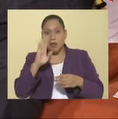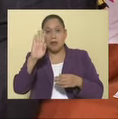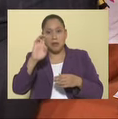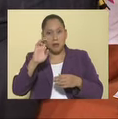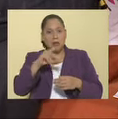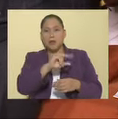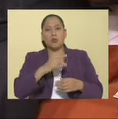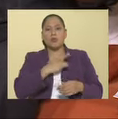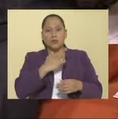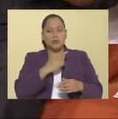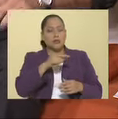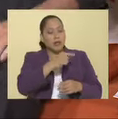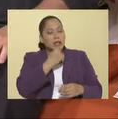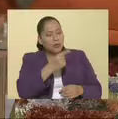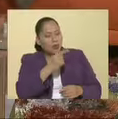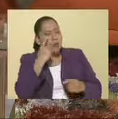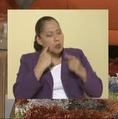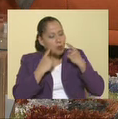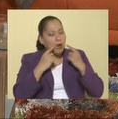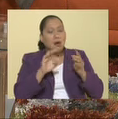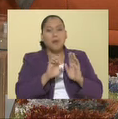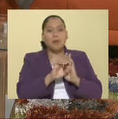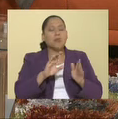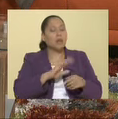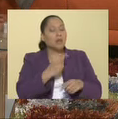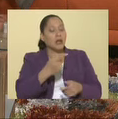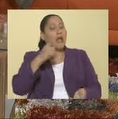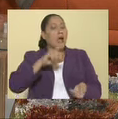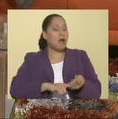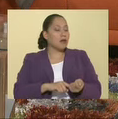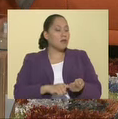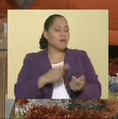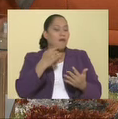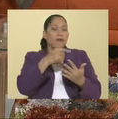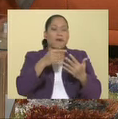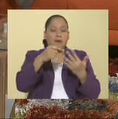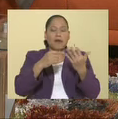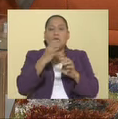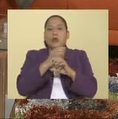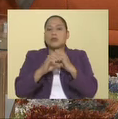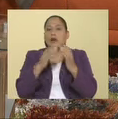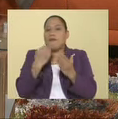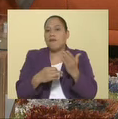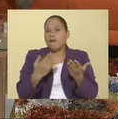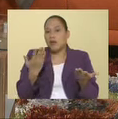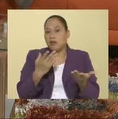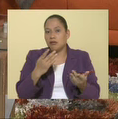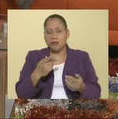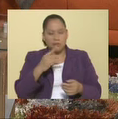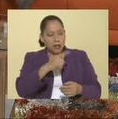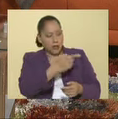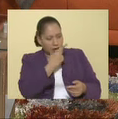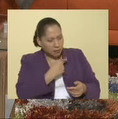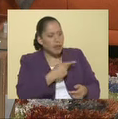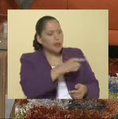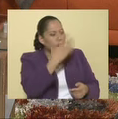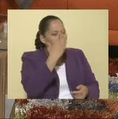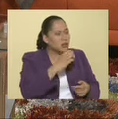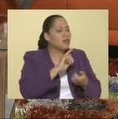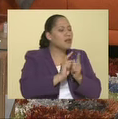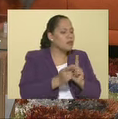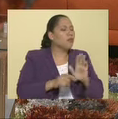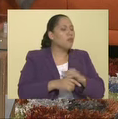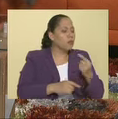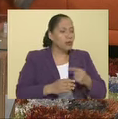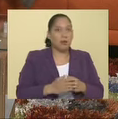Tú le puedes preguntar a un niño por qué llora. Llora instintivamente. ¿Por una porque- necesidad? Una necesidad. Pero si tú le preguntas que te platique por qué tiene